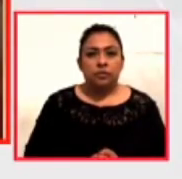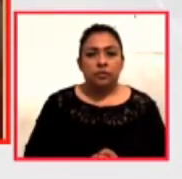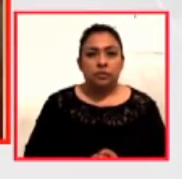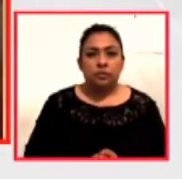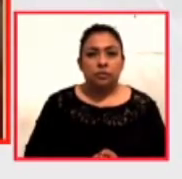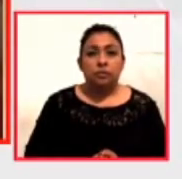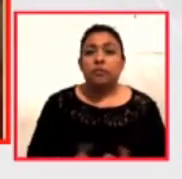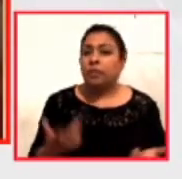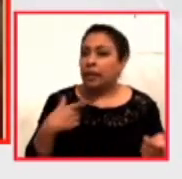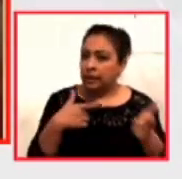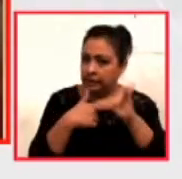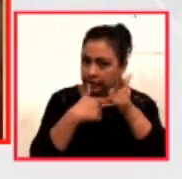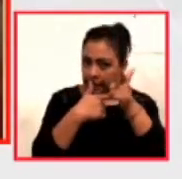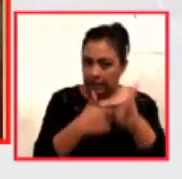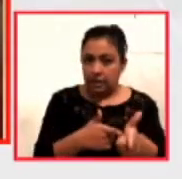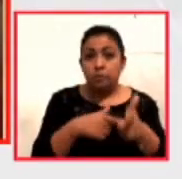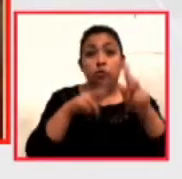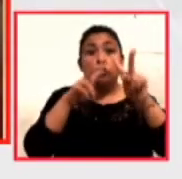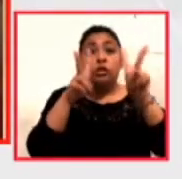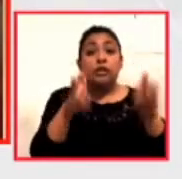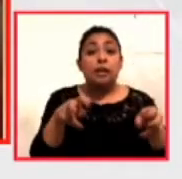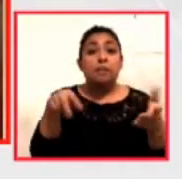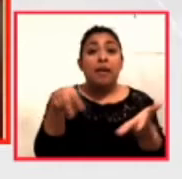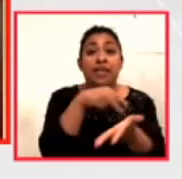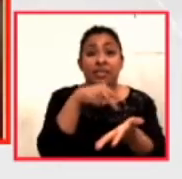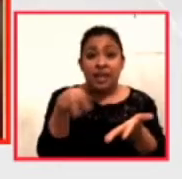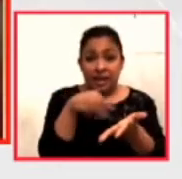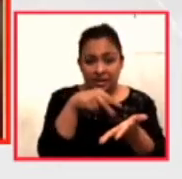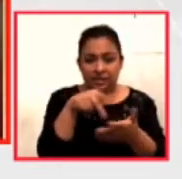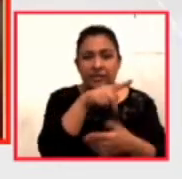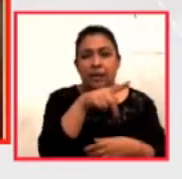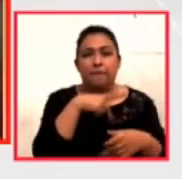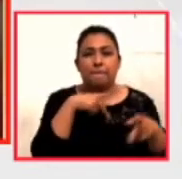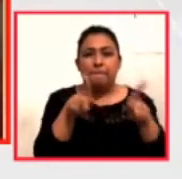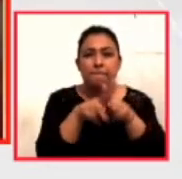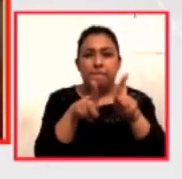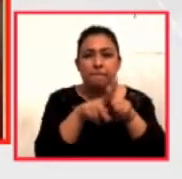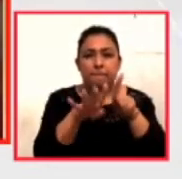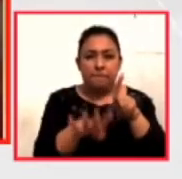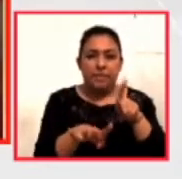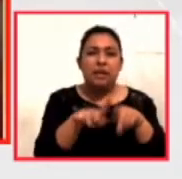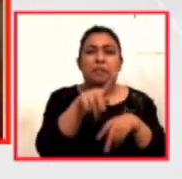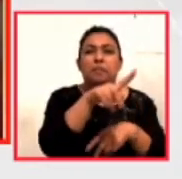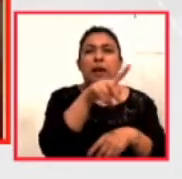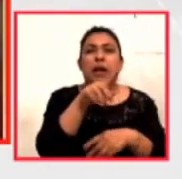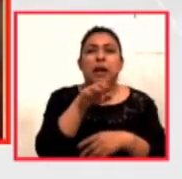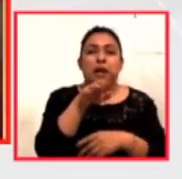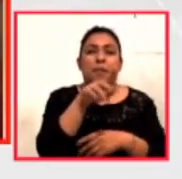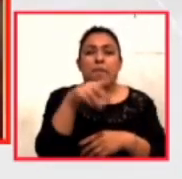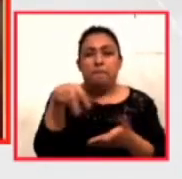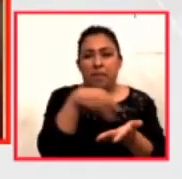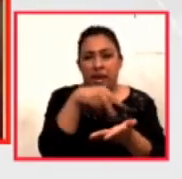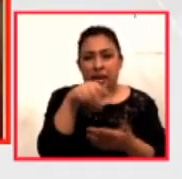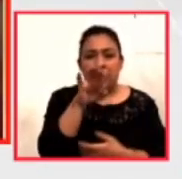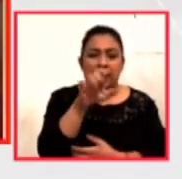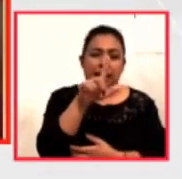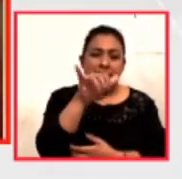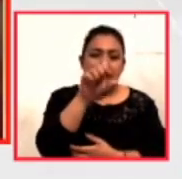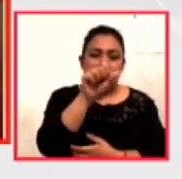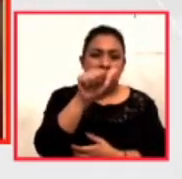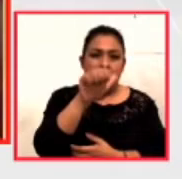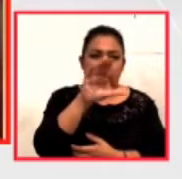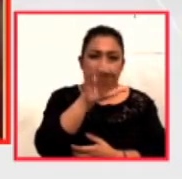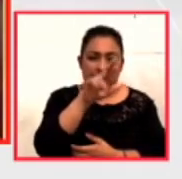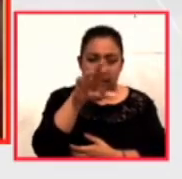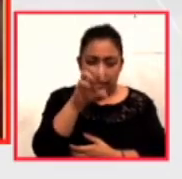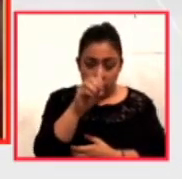Y seguimos con el asunto de la danza. La prima bailarina del Stadtballet de Berlín, Elisa Carrillo, hizo reflexiones al respecto, pero además